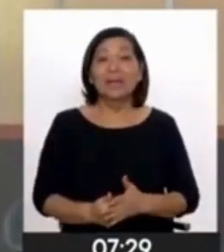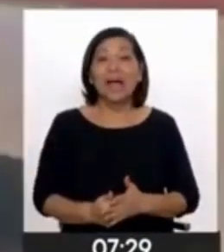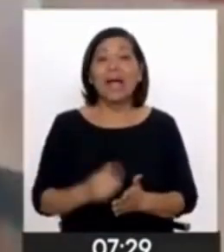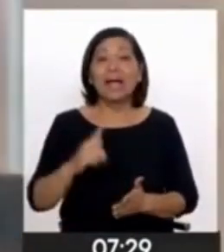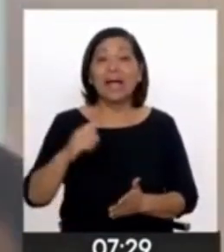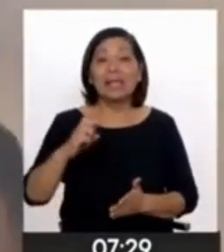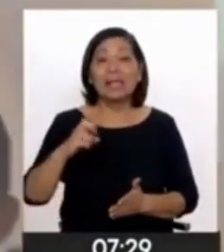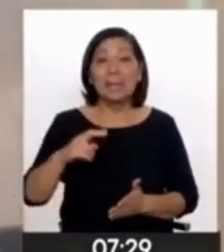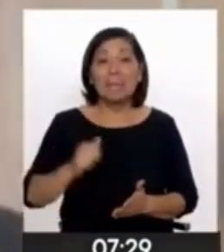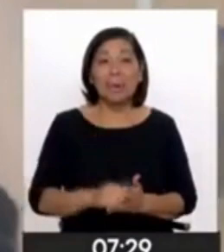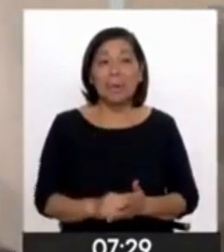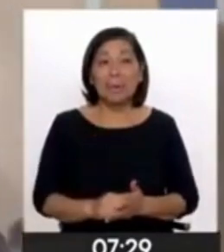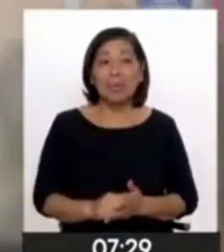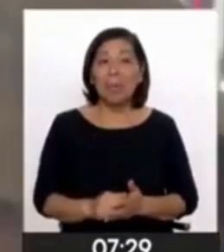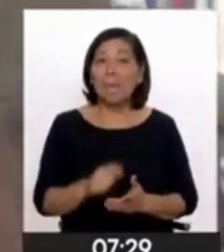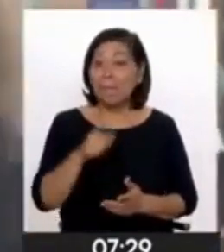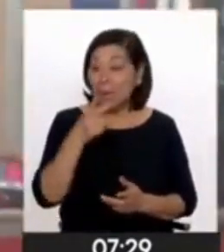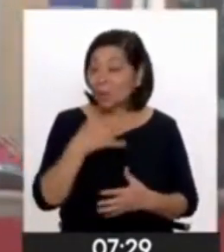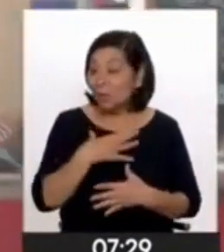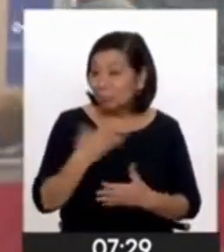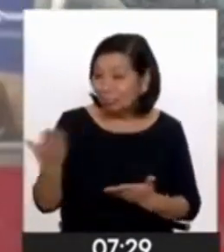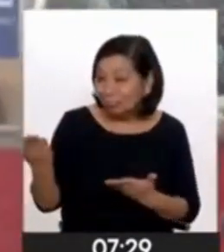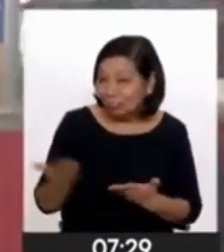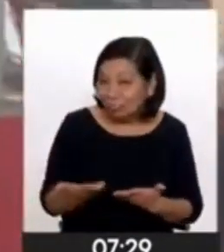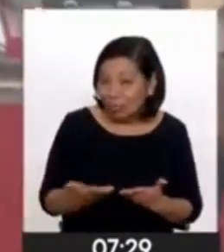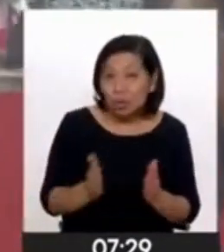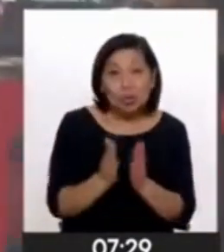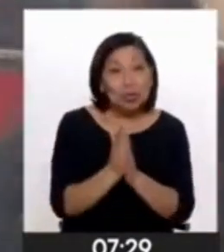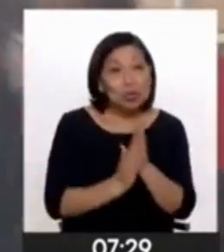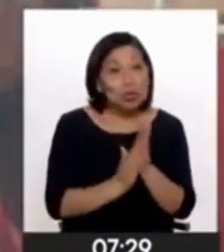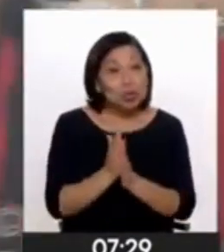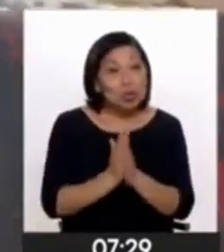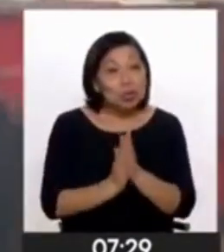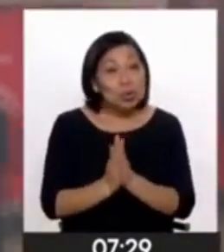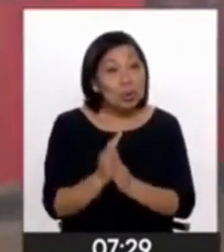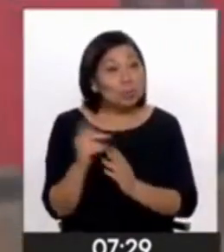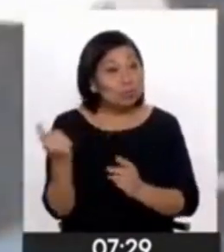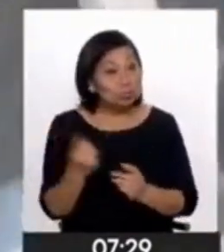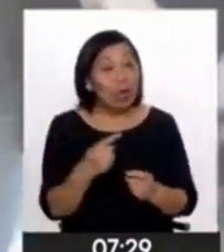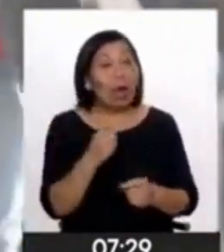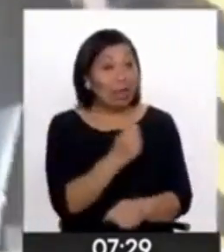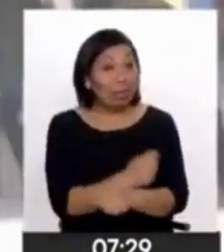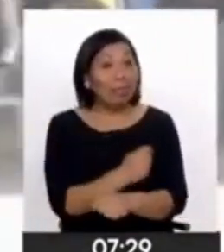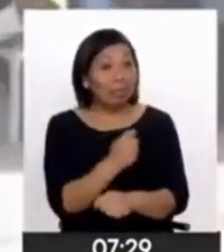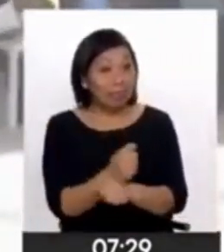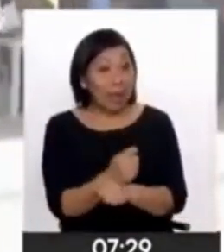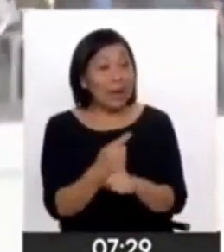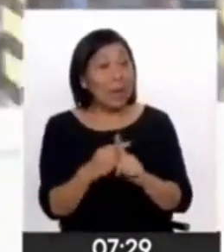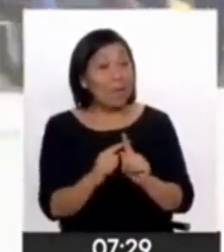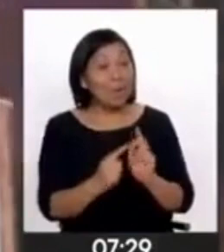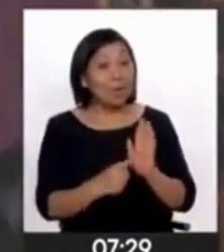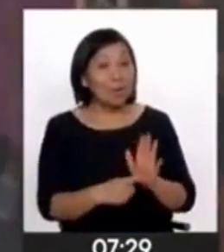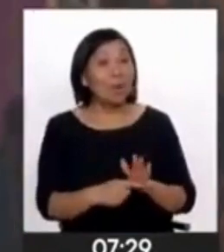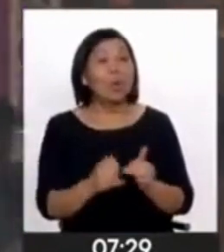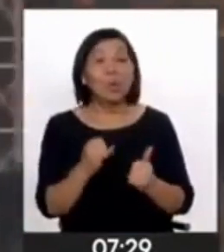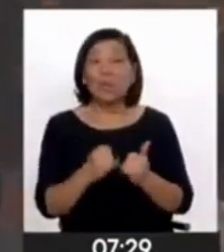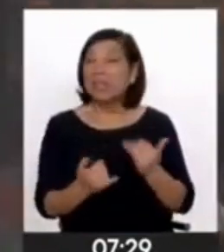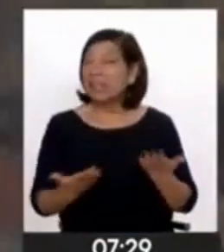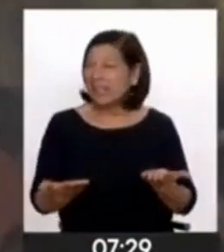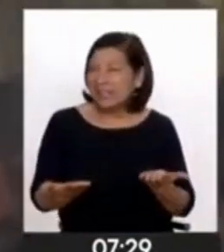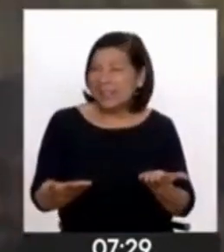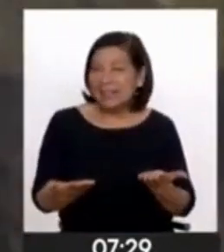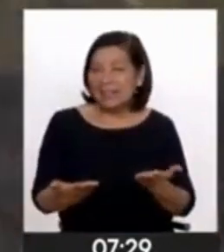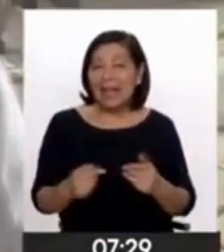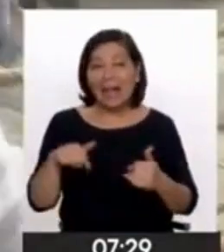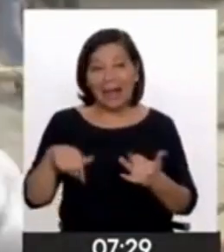Puna. Perú Mucho Gusto celebró con éxito sus ediciones en Tumbes y Tacna, pero cerrará el año con su última edición